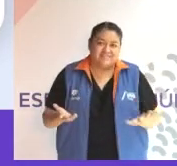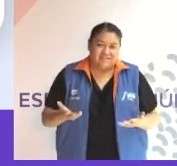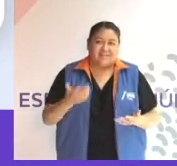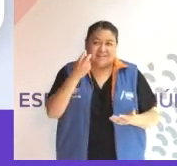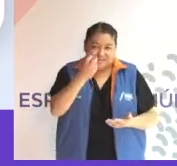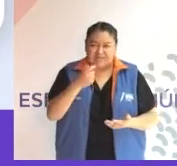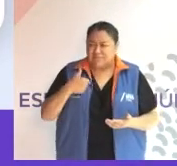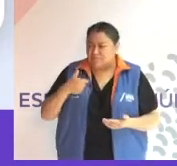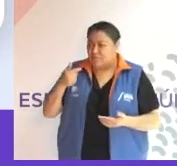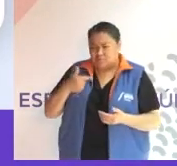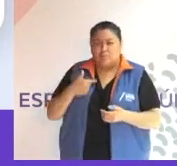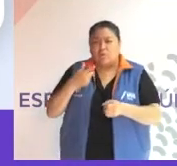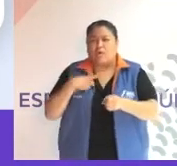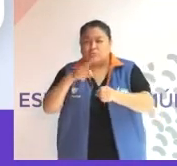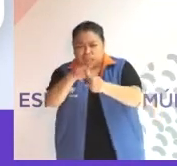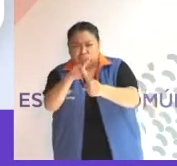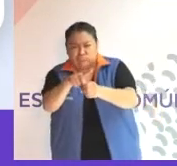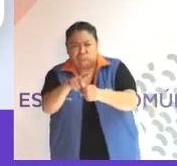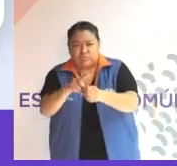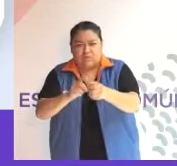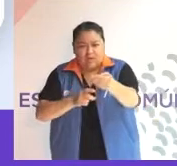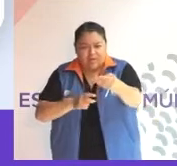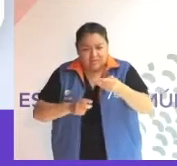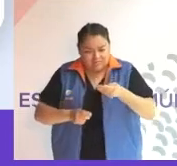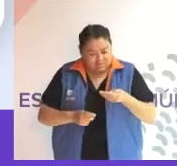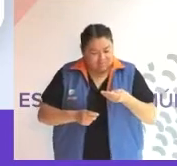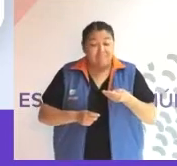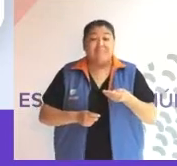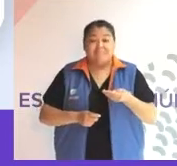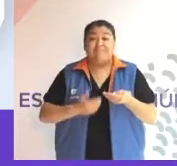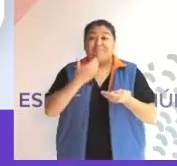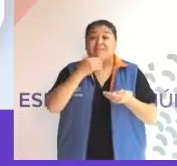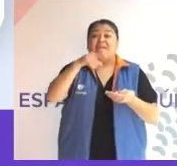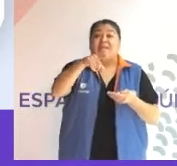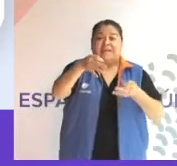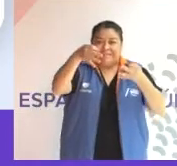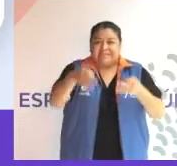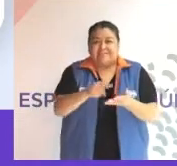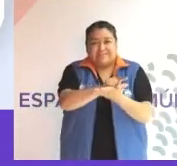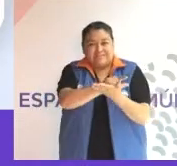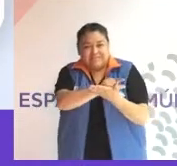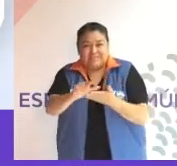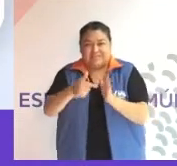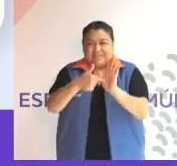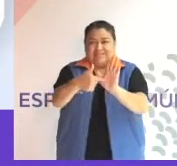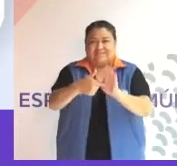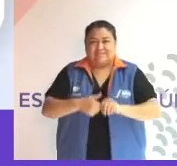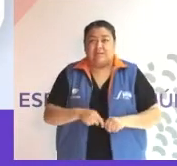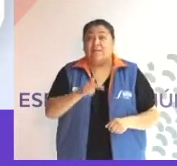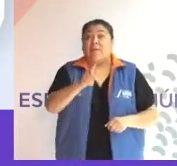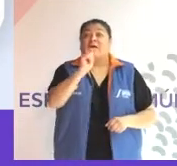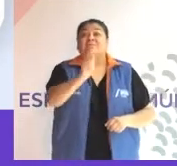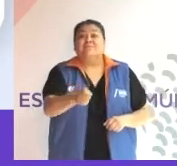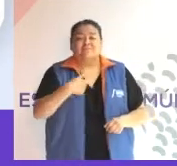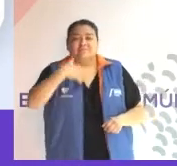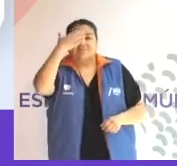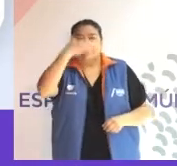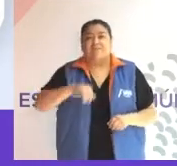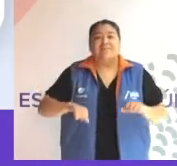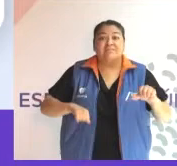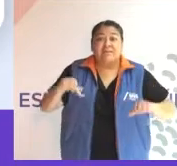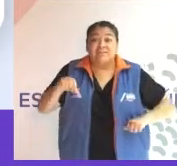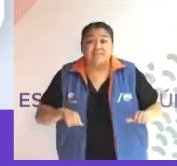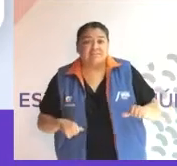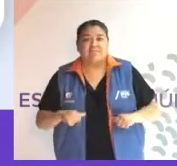que podamos, de que sepan que estamos todos en orden y ese tipo de cosas. Pero la mayor parte del dinero y la mayor parte de actividad no va a